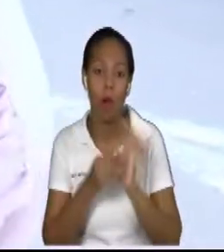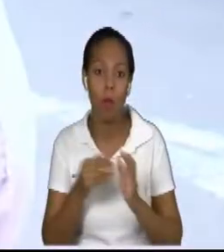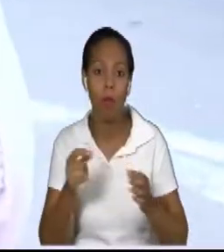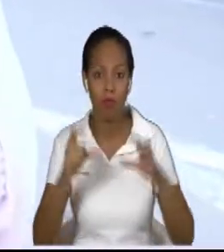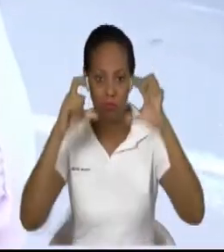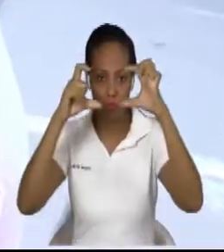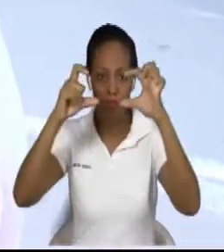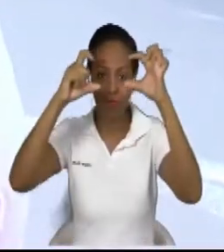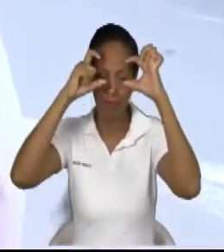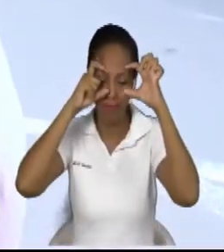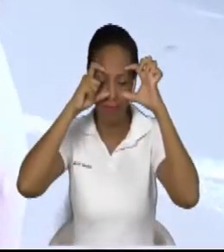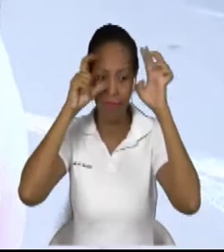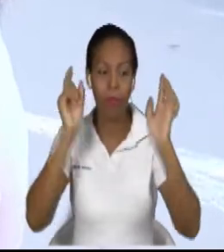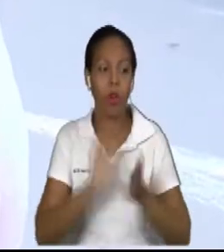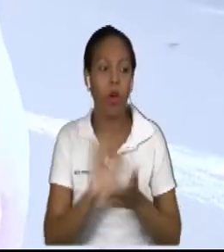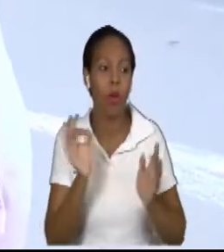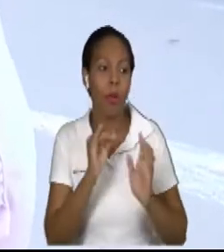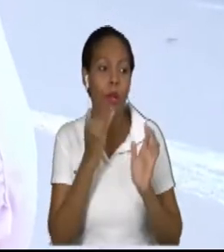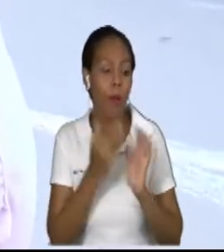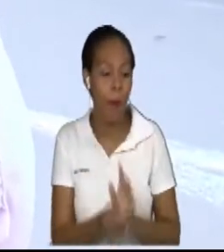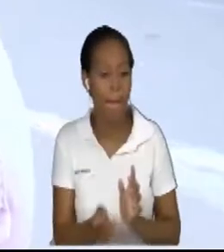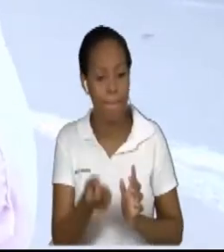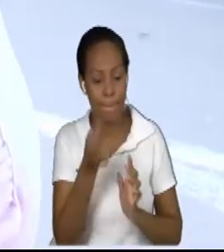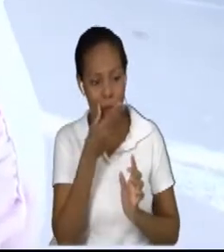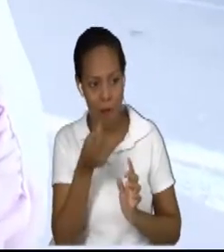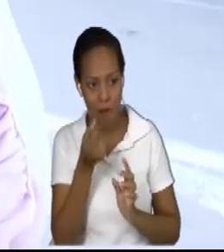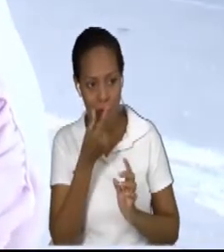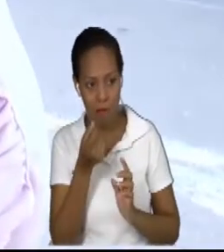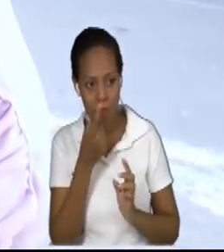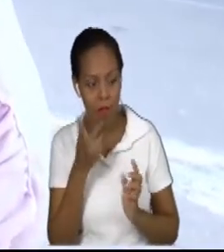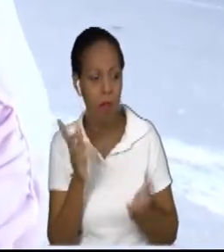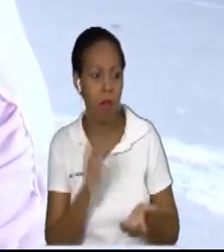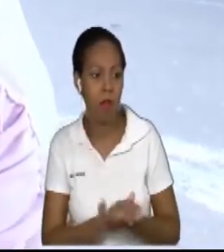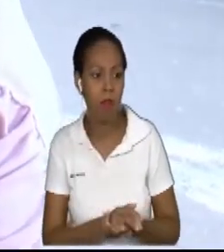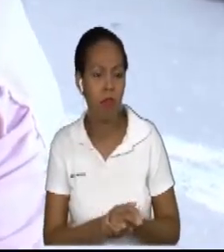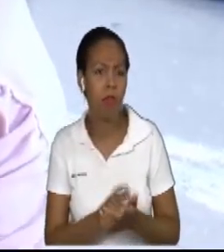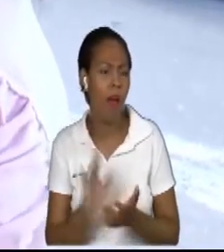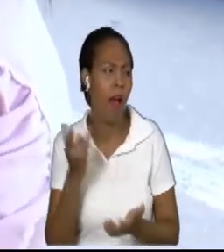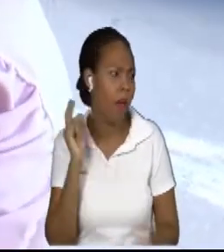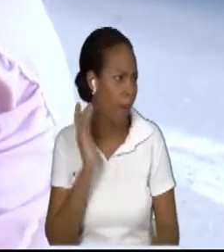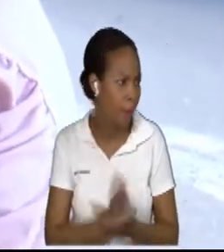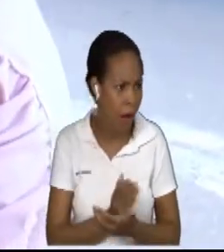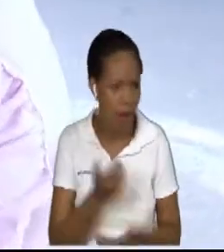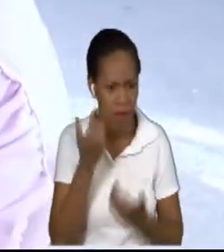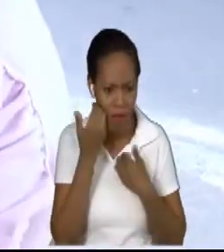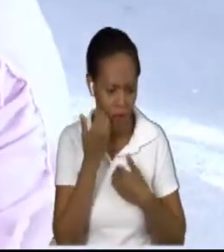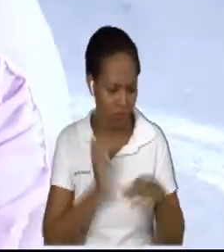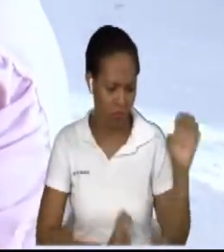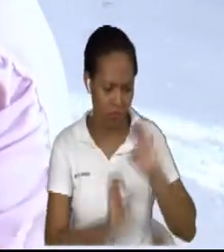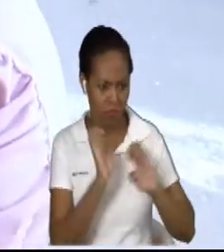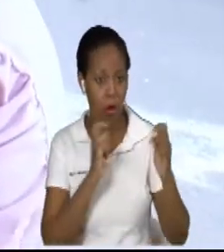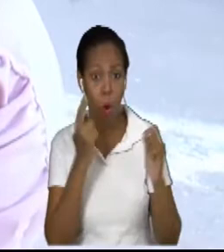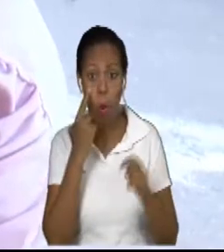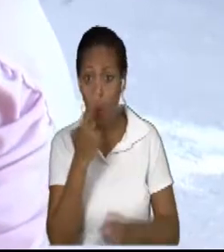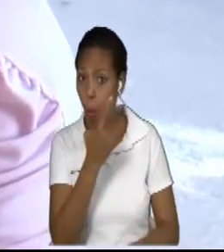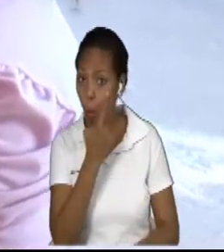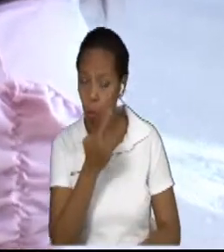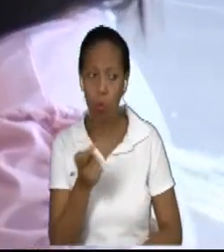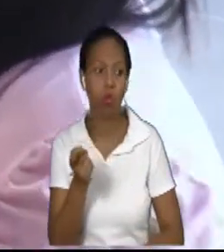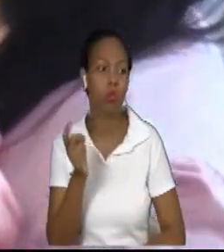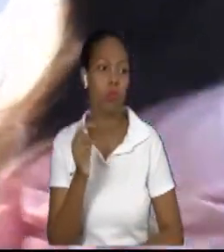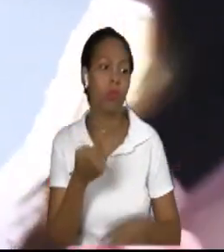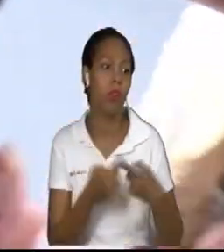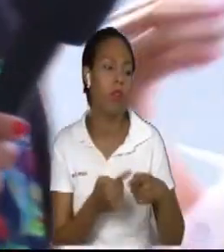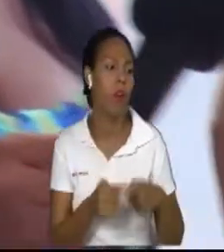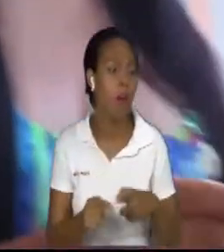es pastillas para la prevención de enfermedades oculares, lágrimas artificiales.